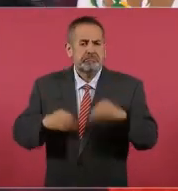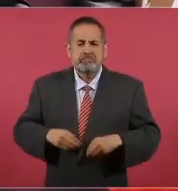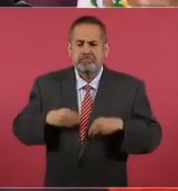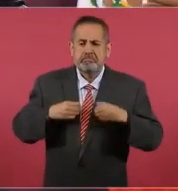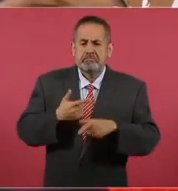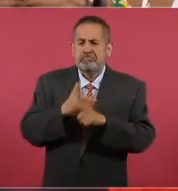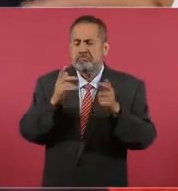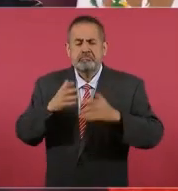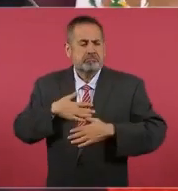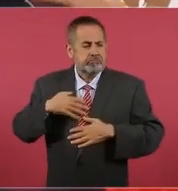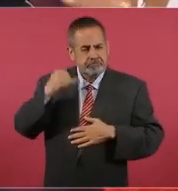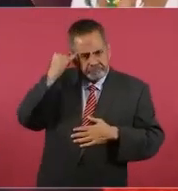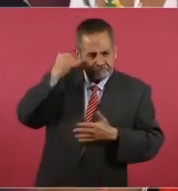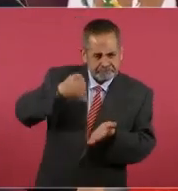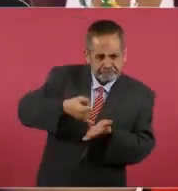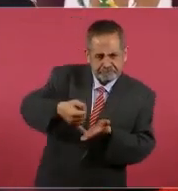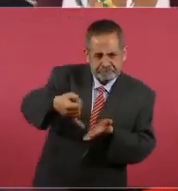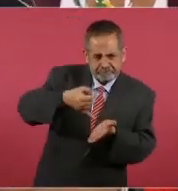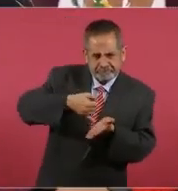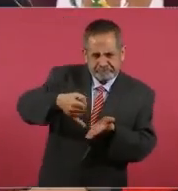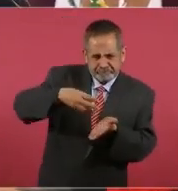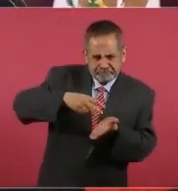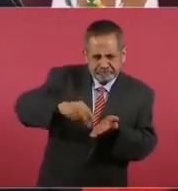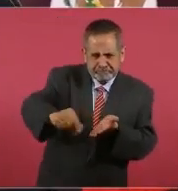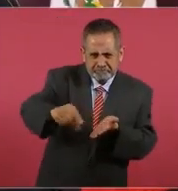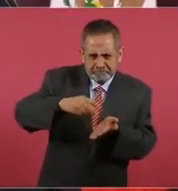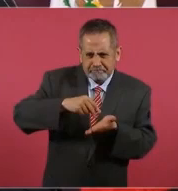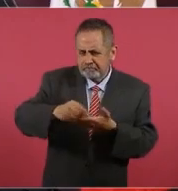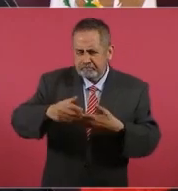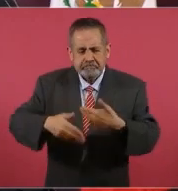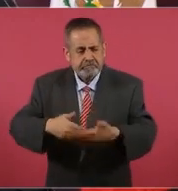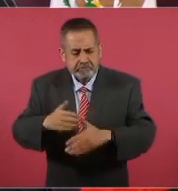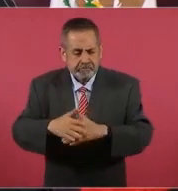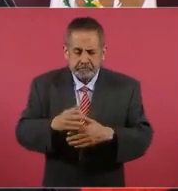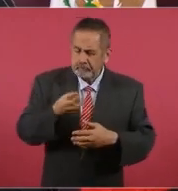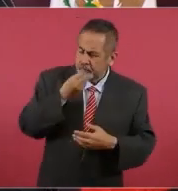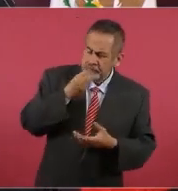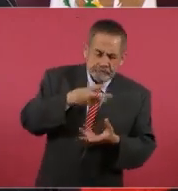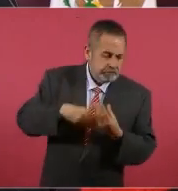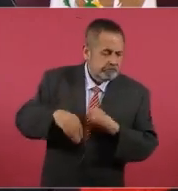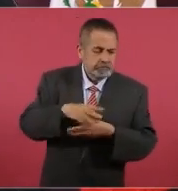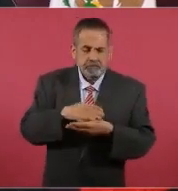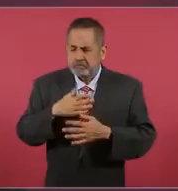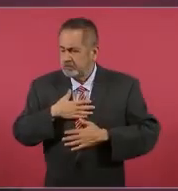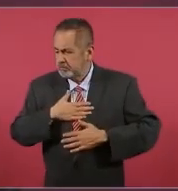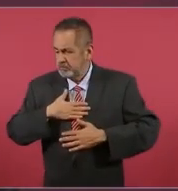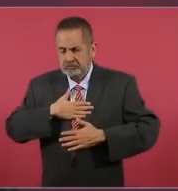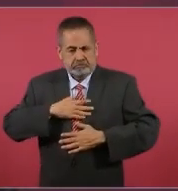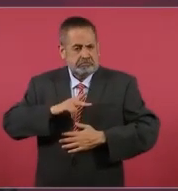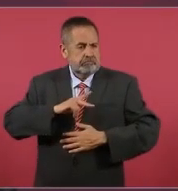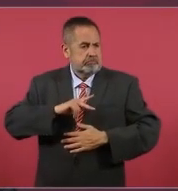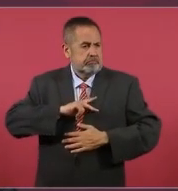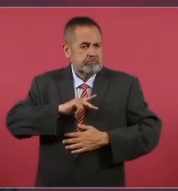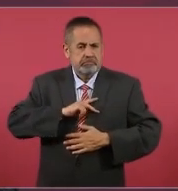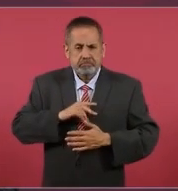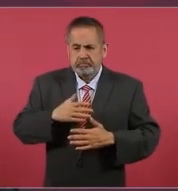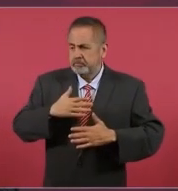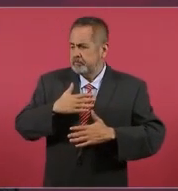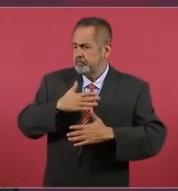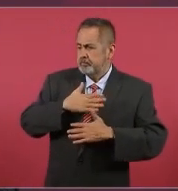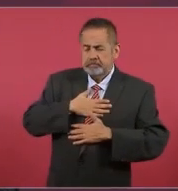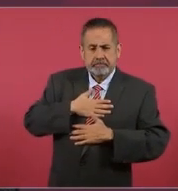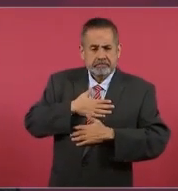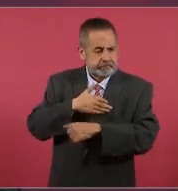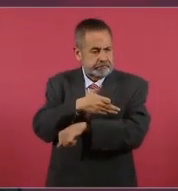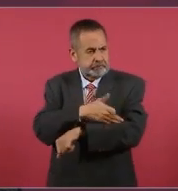Él sembraba para satisfacer sus necesidades, las de